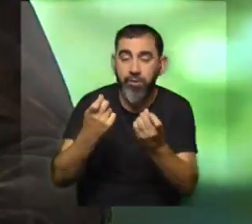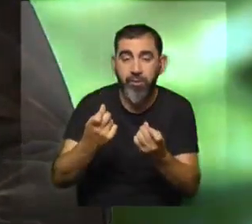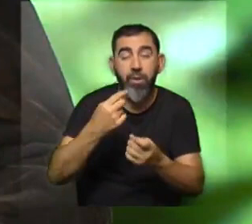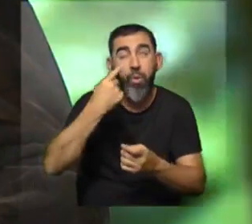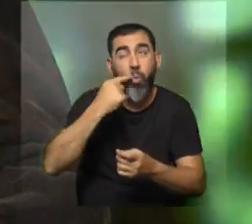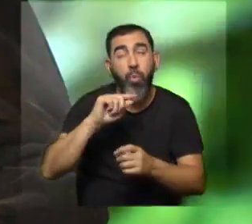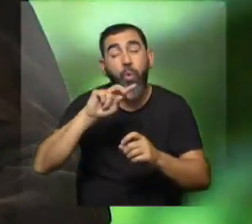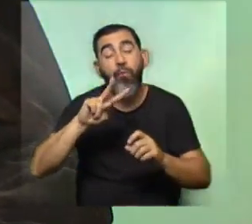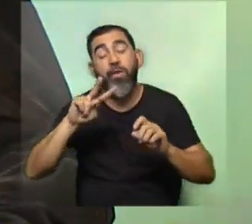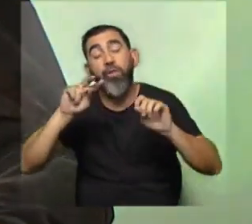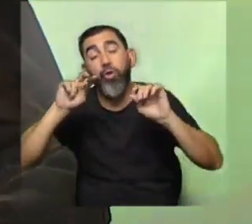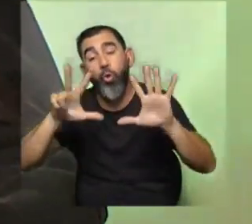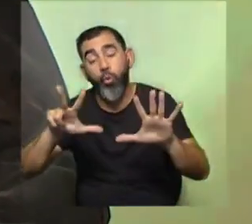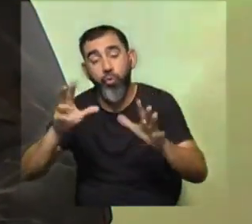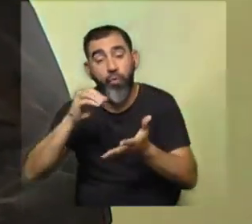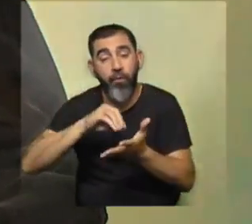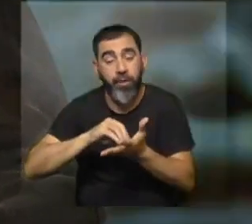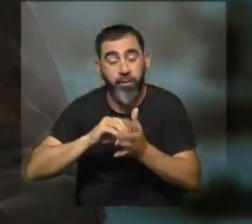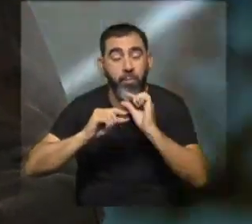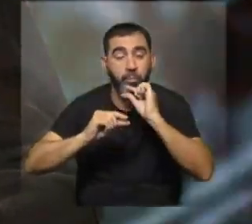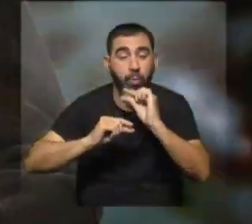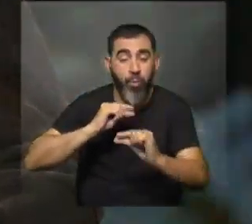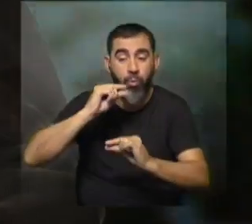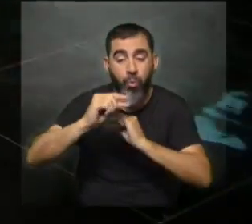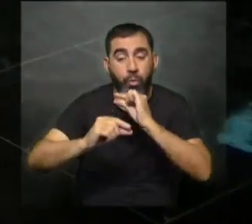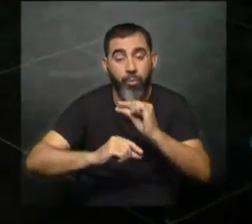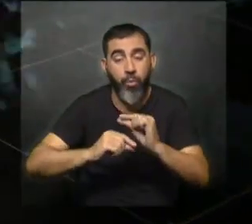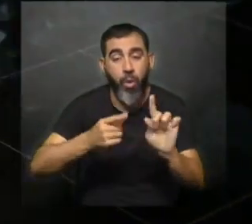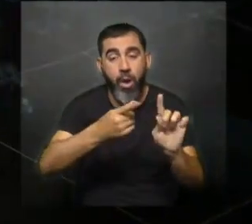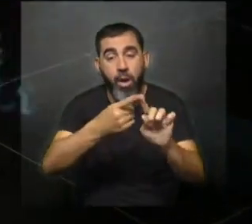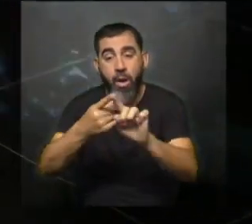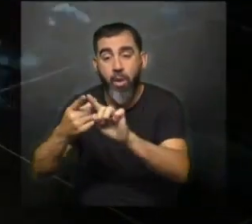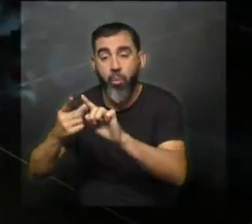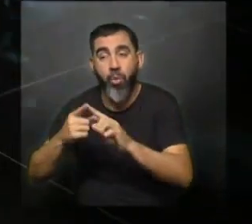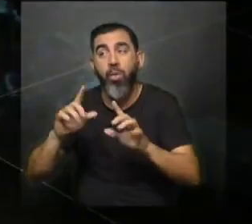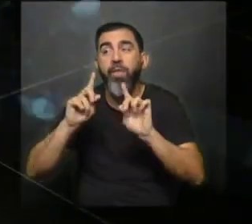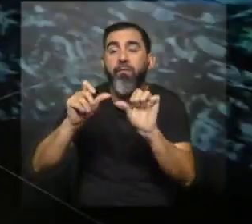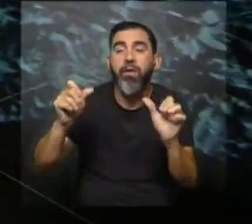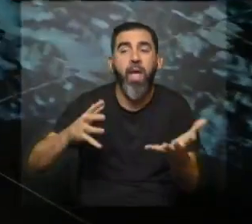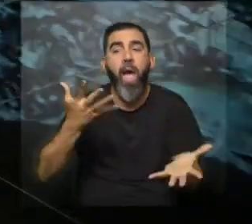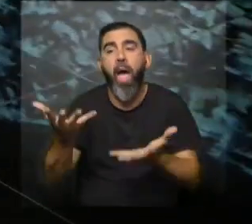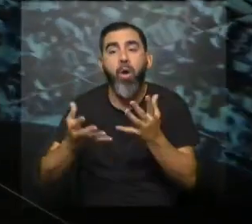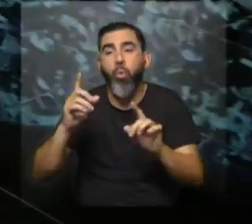número 28 y bueno, de a poquito vamos llegando a un consenso de que algo hay que hacer y rápido.